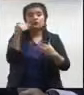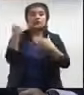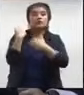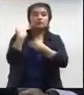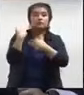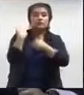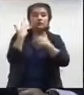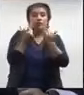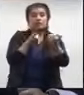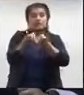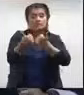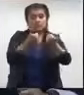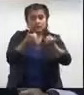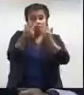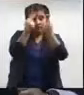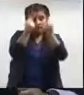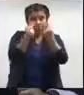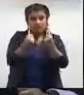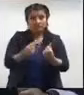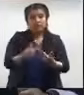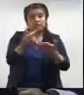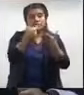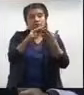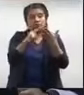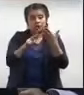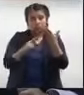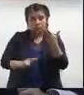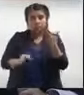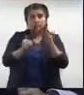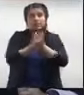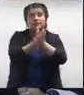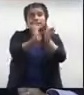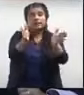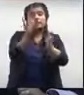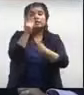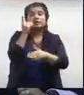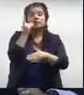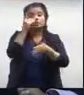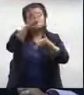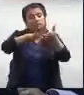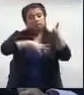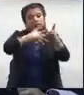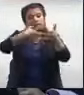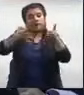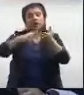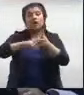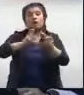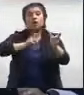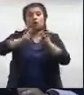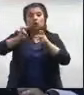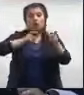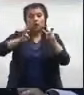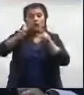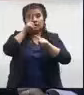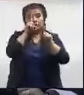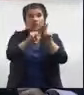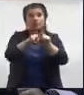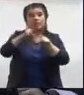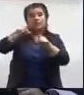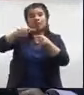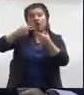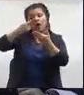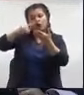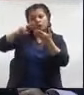de la administración financiera de los recursos de la Dirección General, de planificar, dirigir, coordinar y supervisar